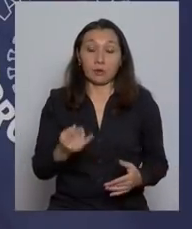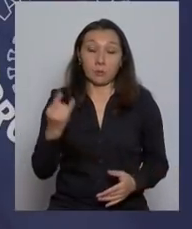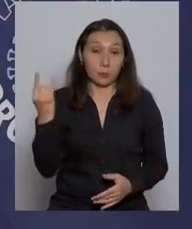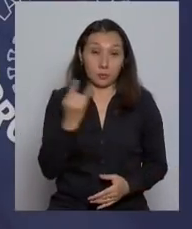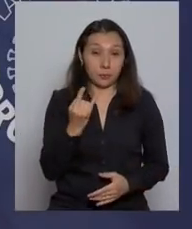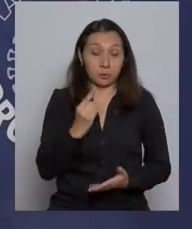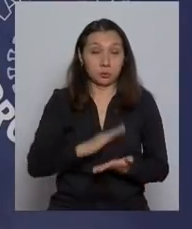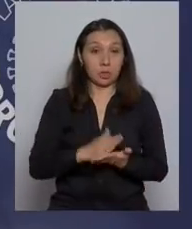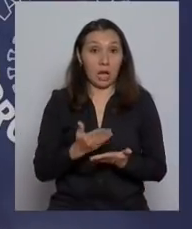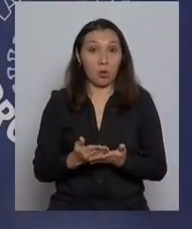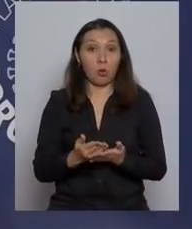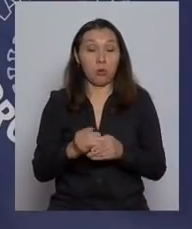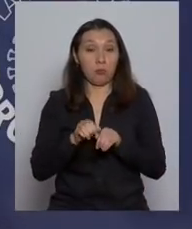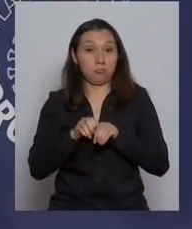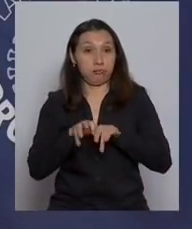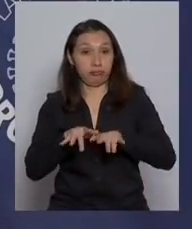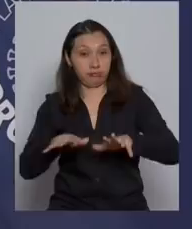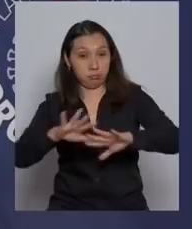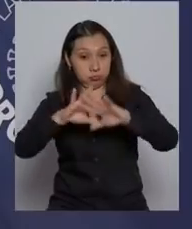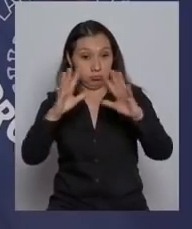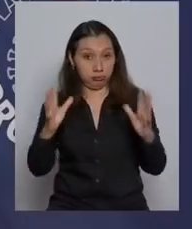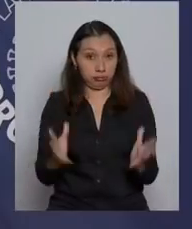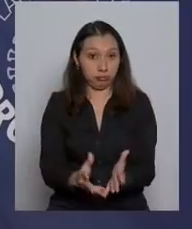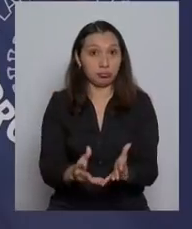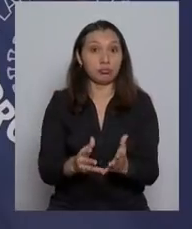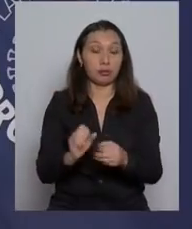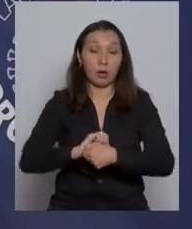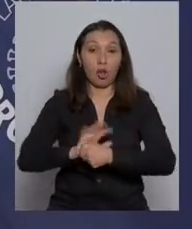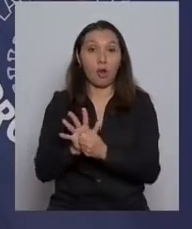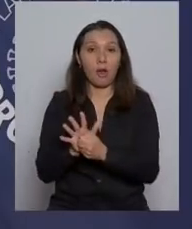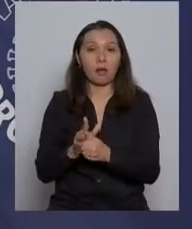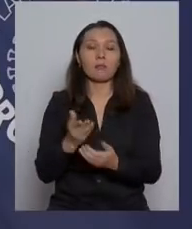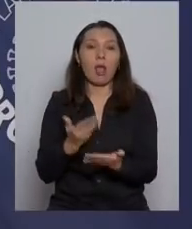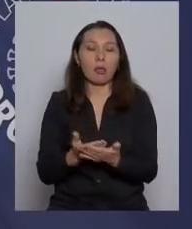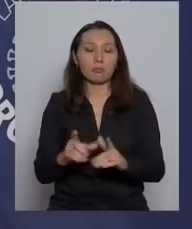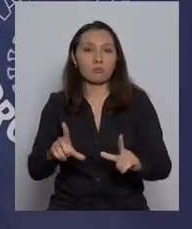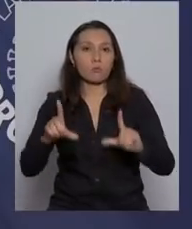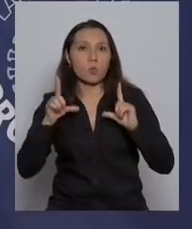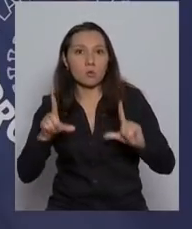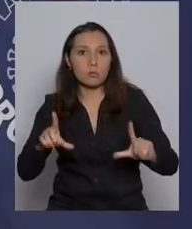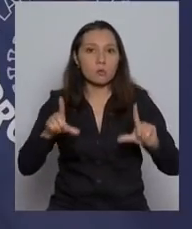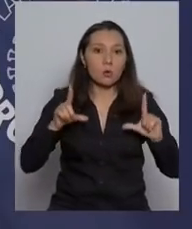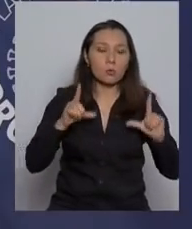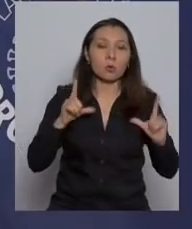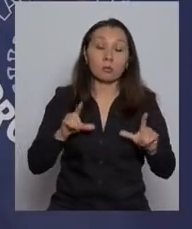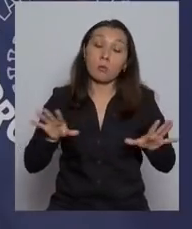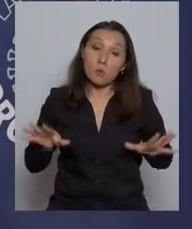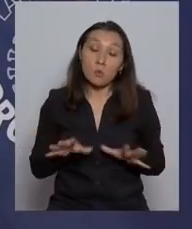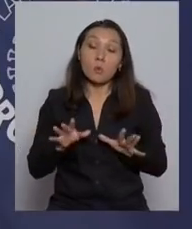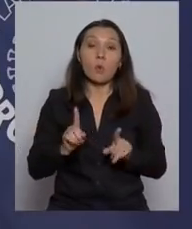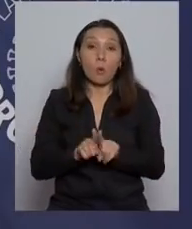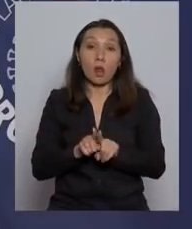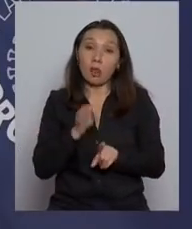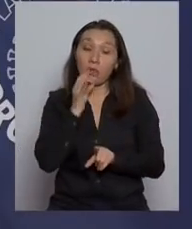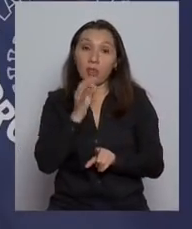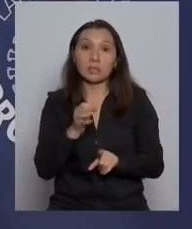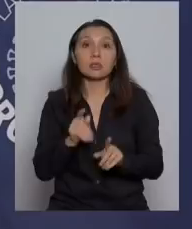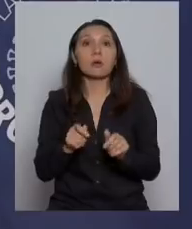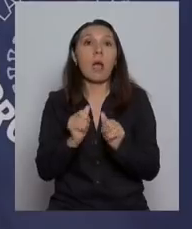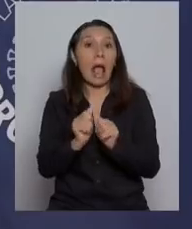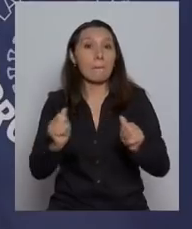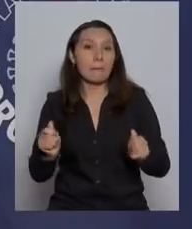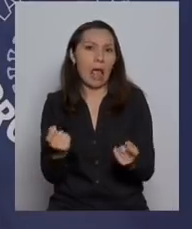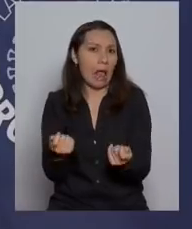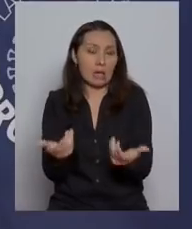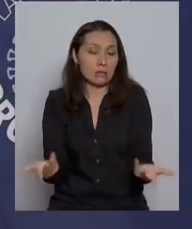emergencia sanitaria de la pandemia por coronavirus para aparecer en distintas partes en un esfuerzo, digámoslo claramente, de